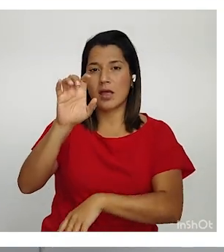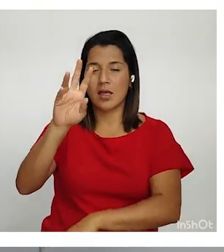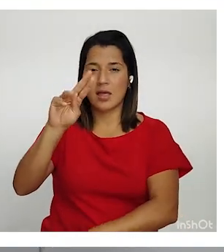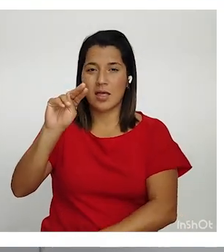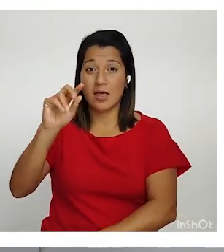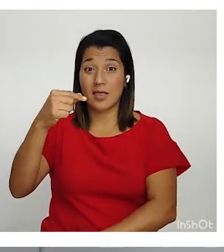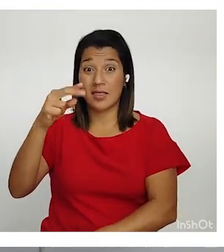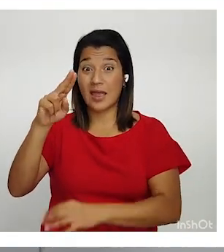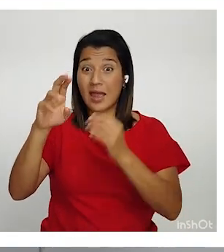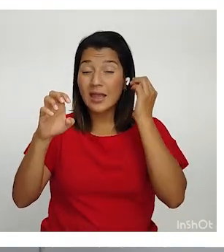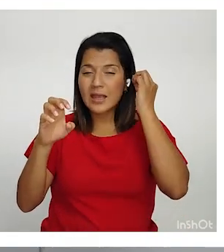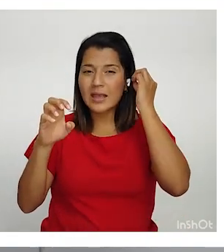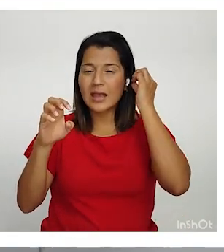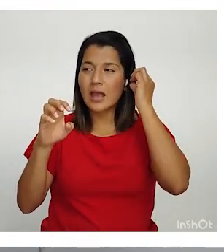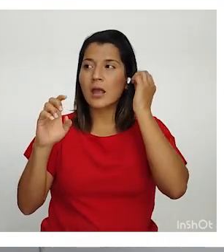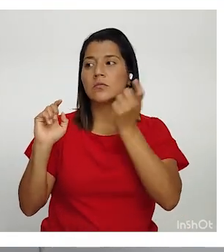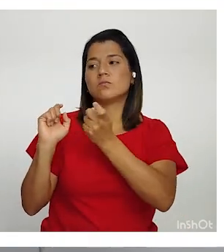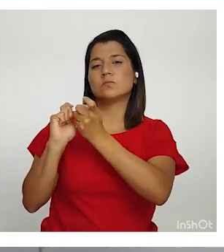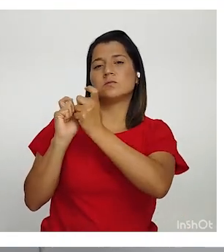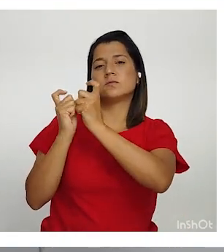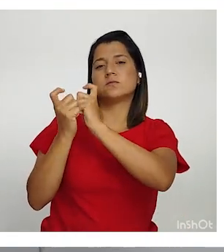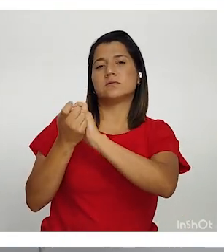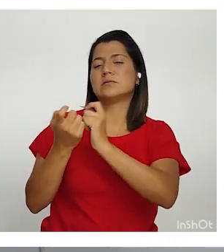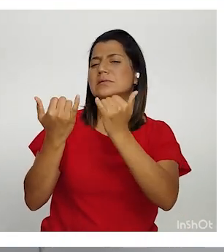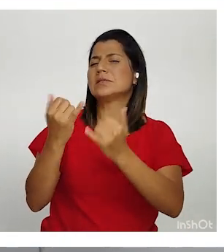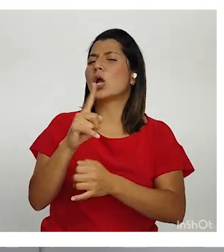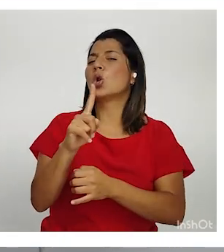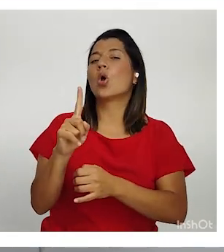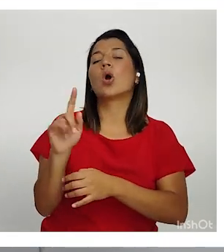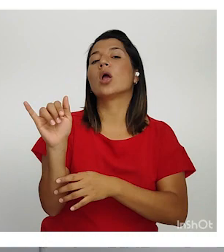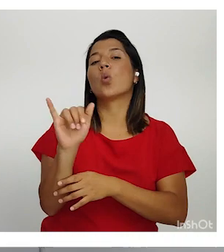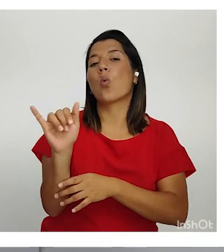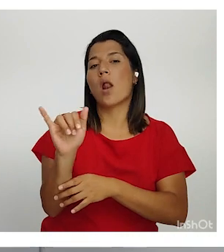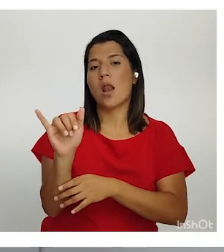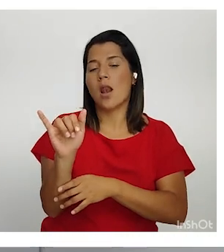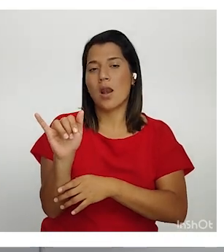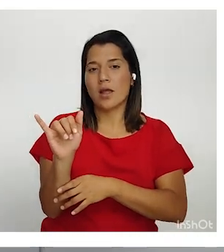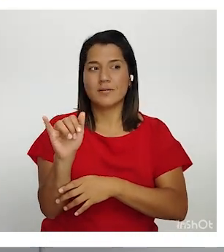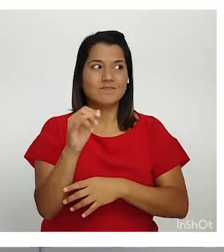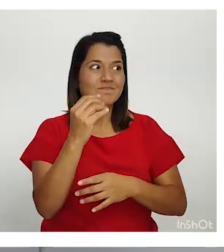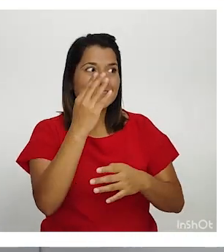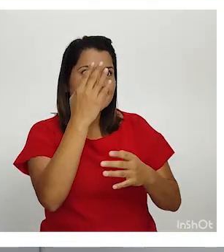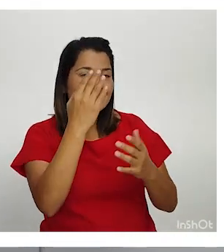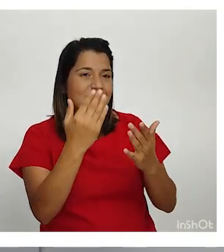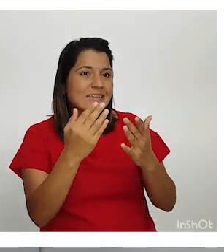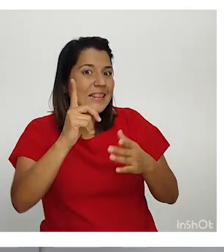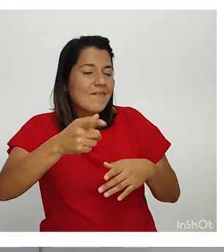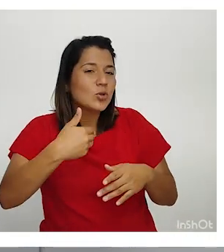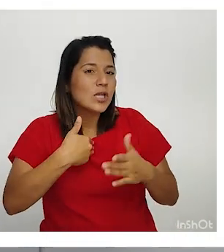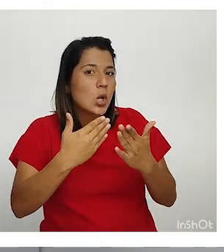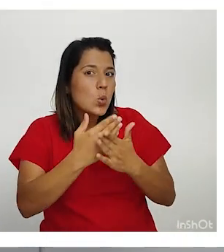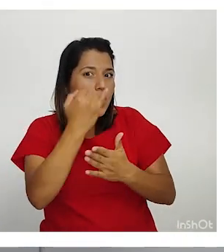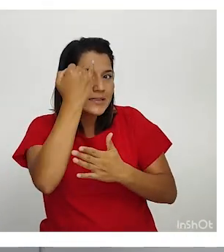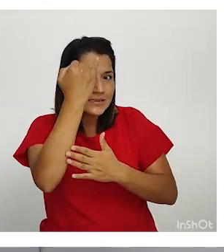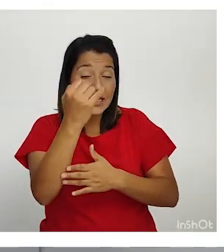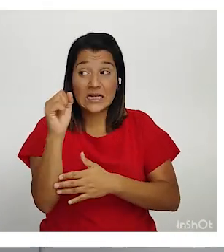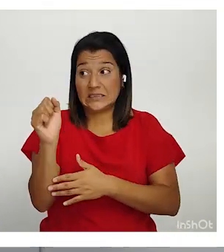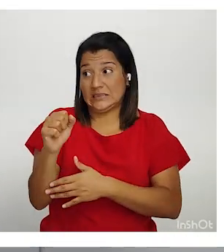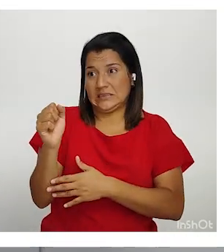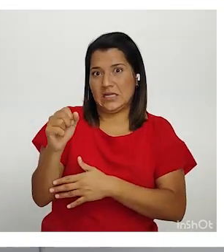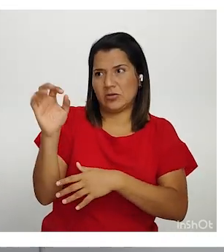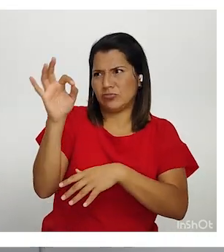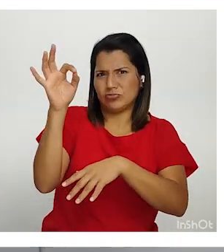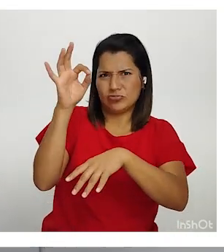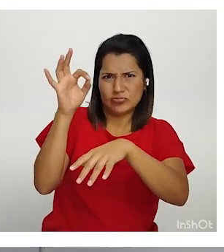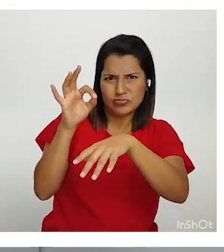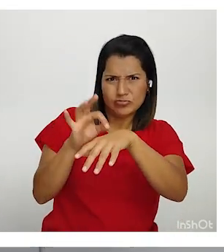venido ya no es lo mismo fumigar. Innovar. Innovar, exacto. Entonces el mismo mosquito se ha actualizado y ahora